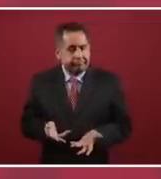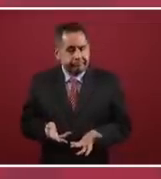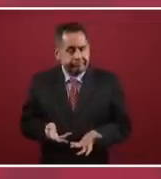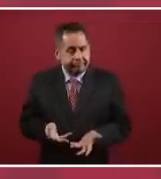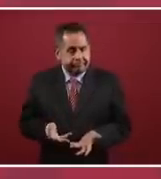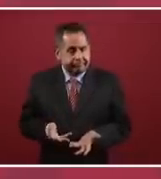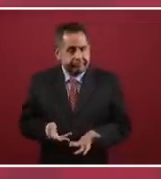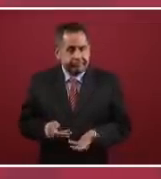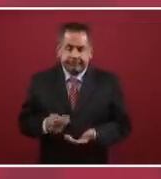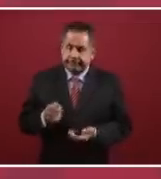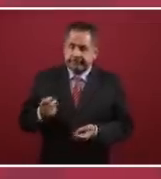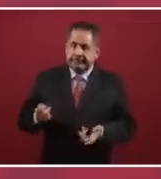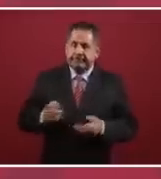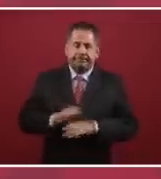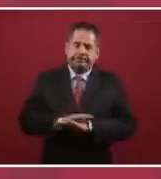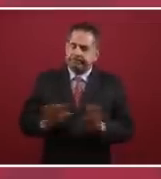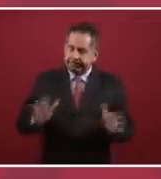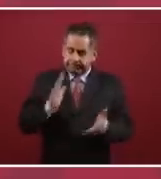Entonces, ya,